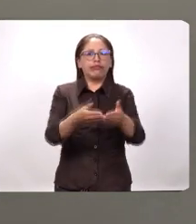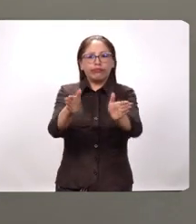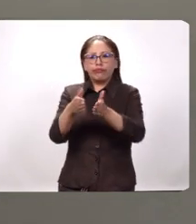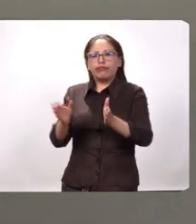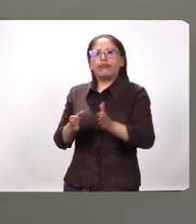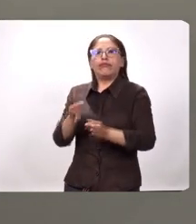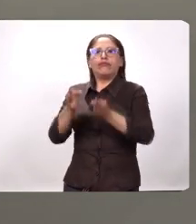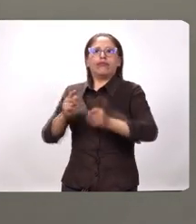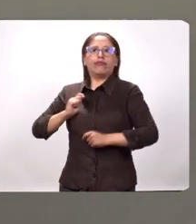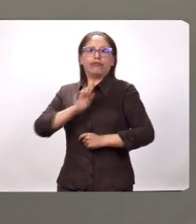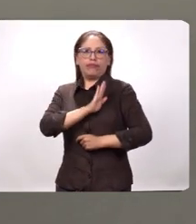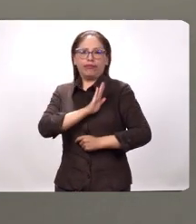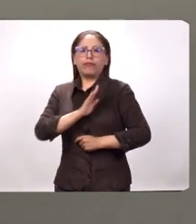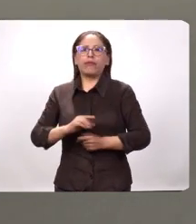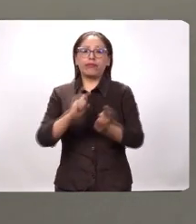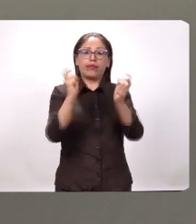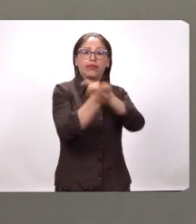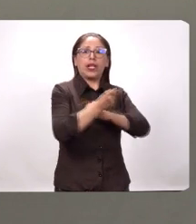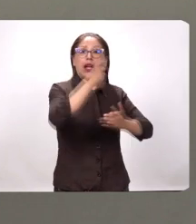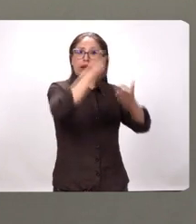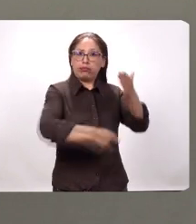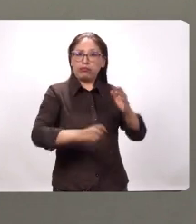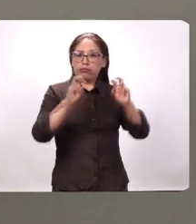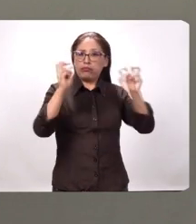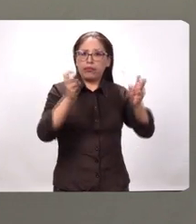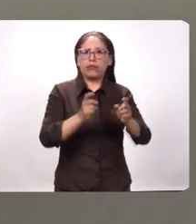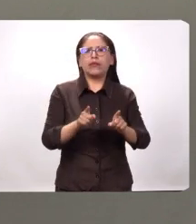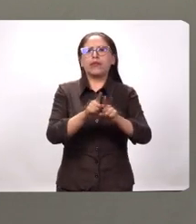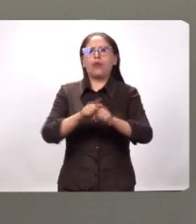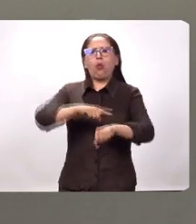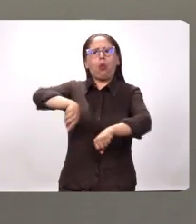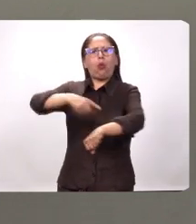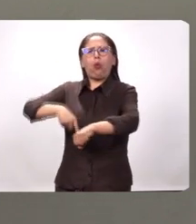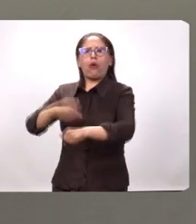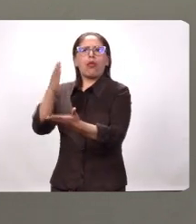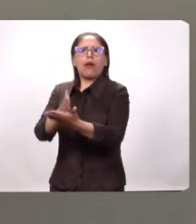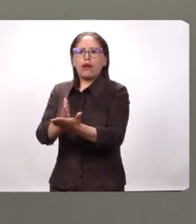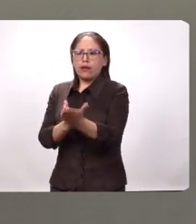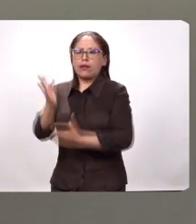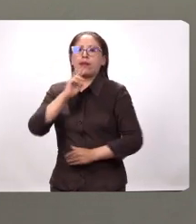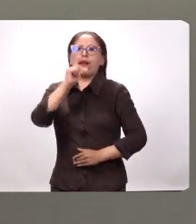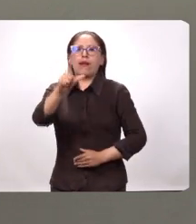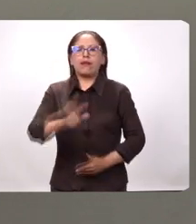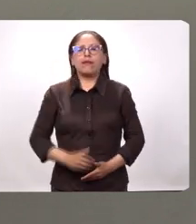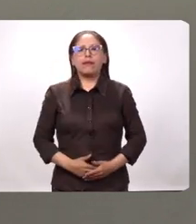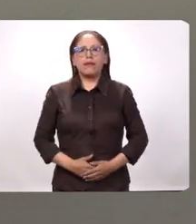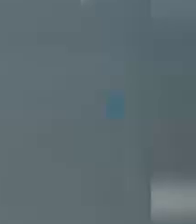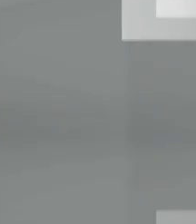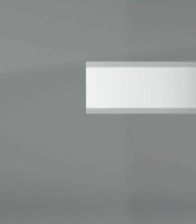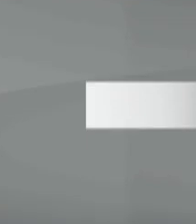tribunales especializados, la modificación del régimen disciplinario y la desburocratización de trámites en derechos